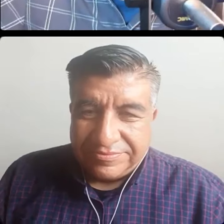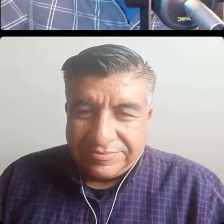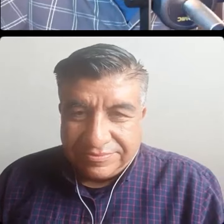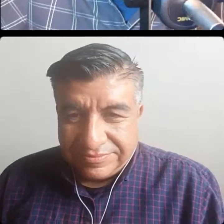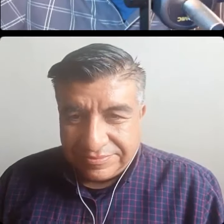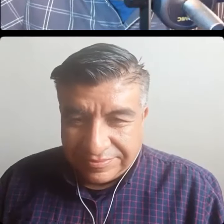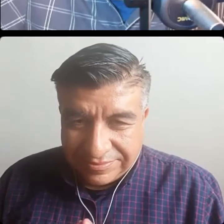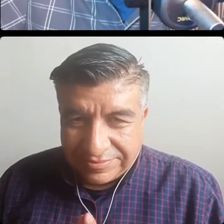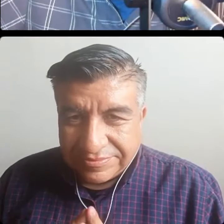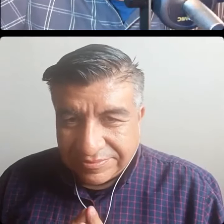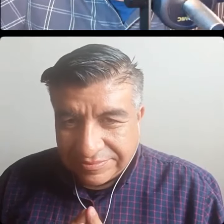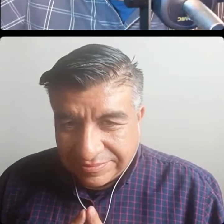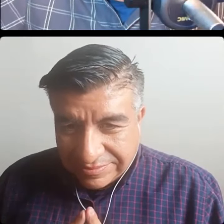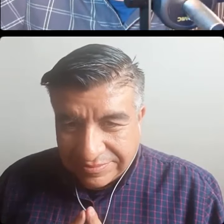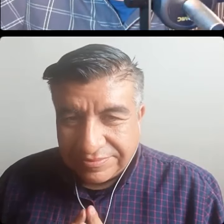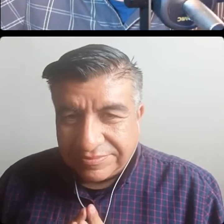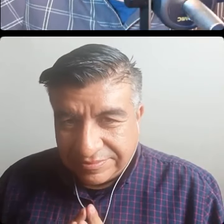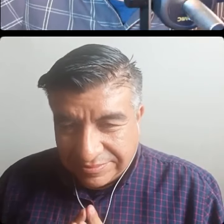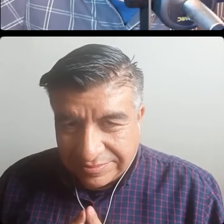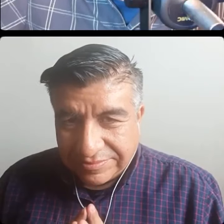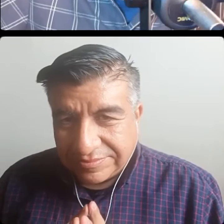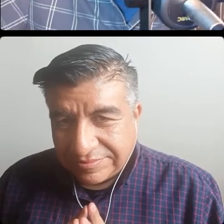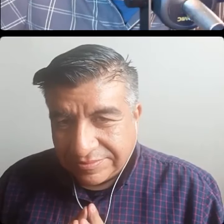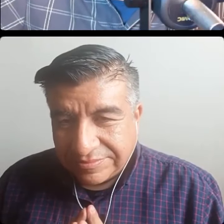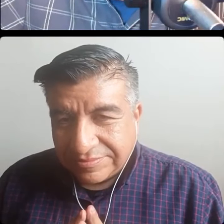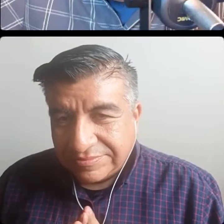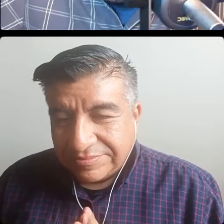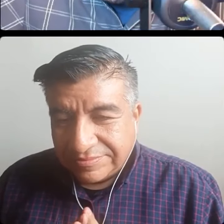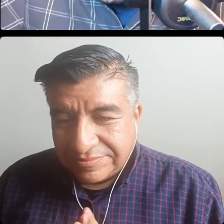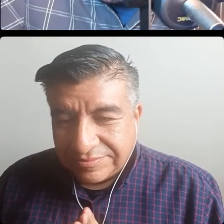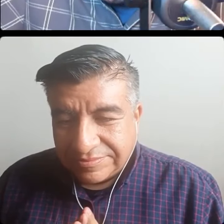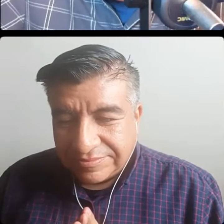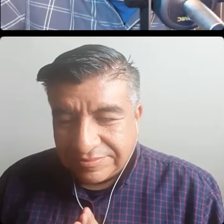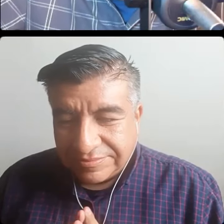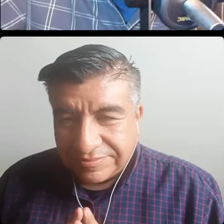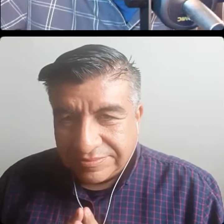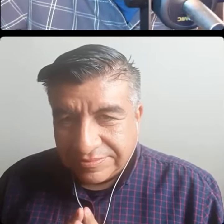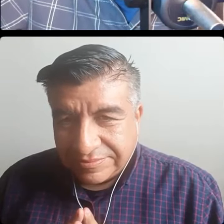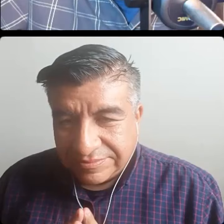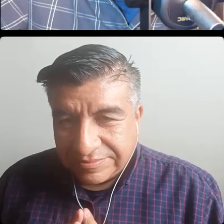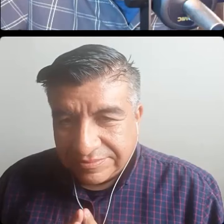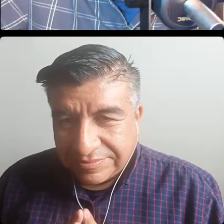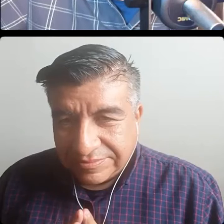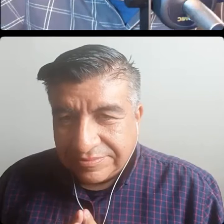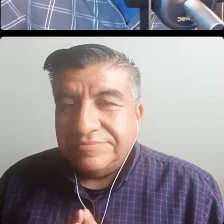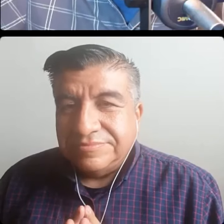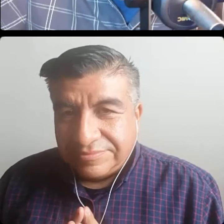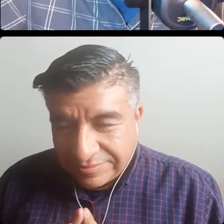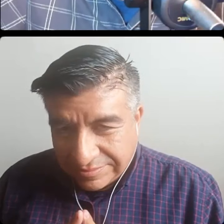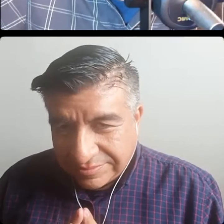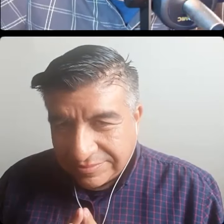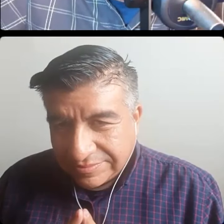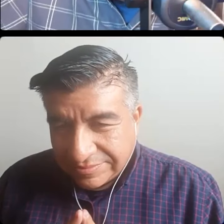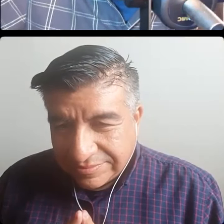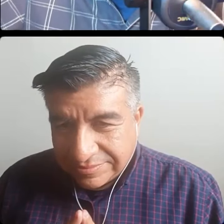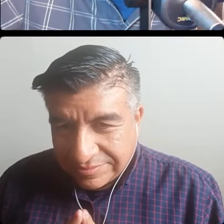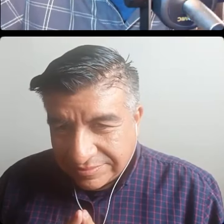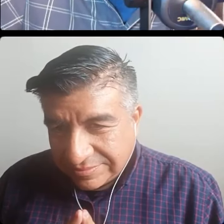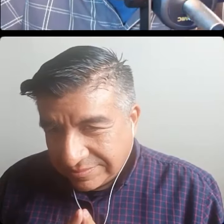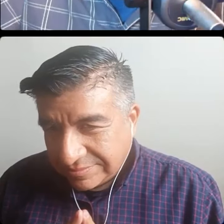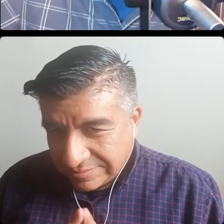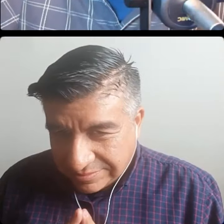parte era por la crisis que podía suceder por la posible desaparición de RMX. Esa es la realidad,